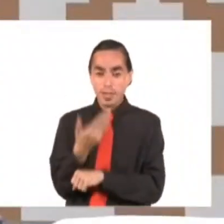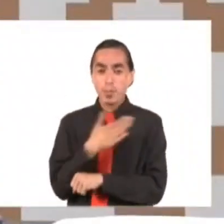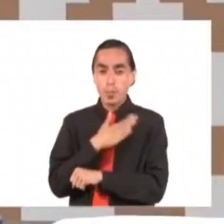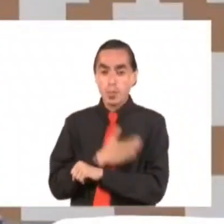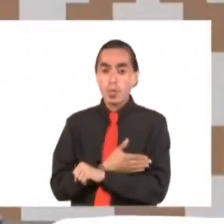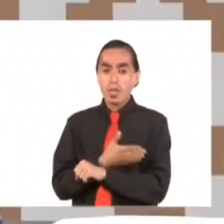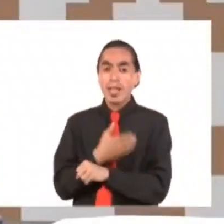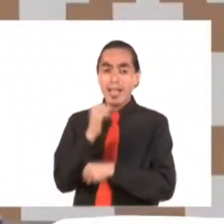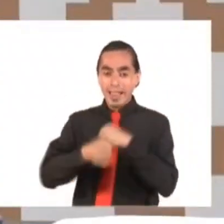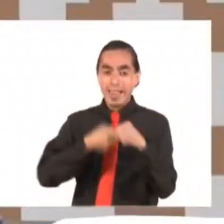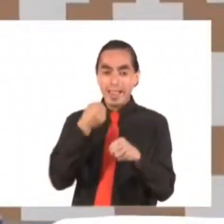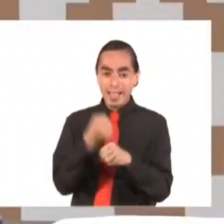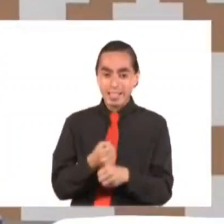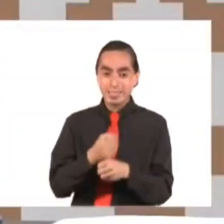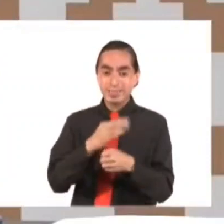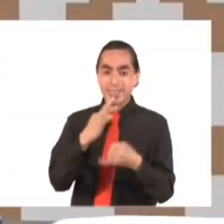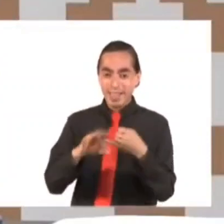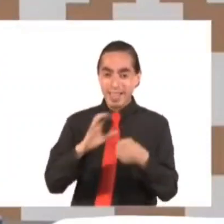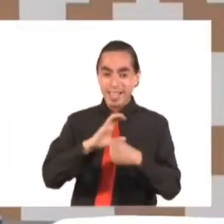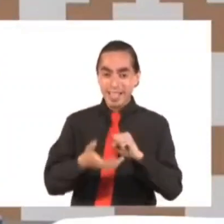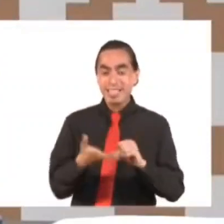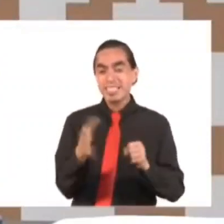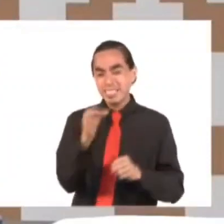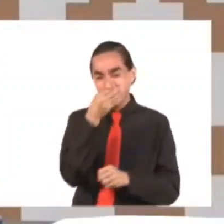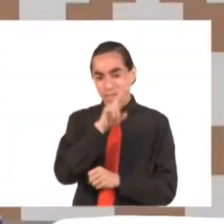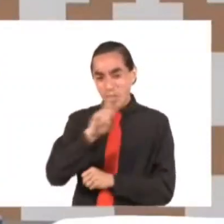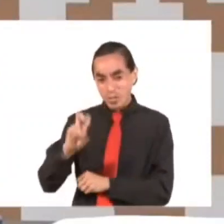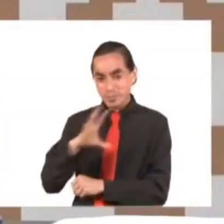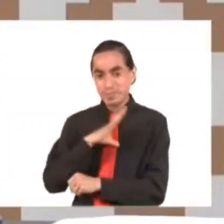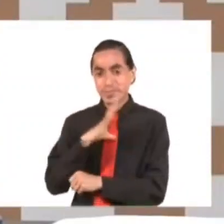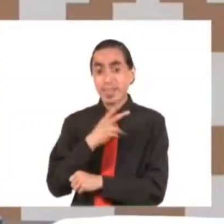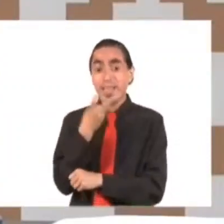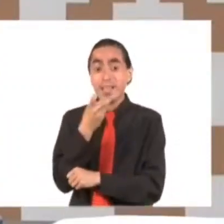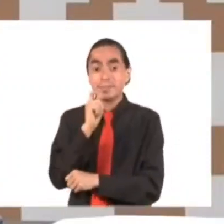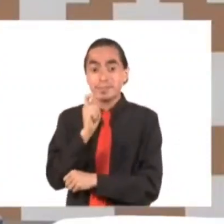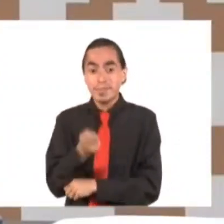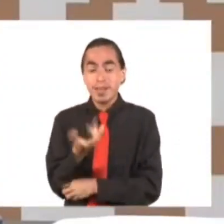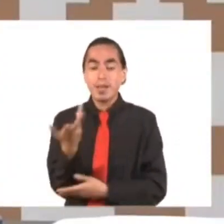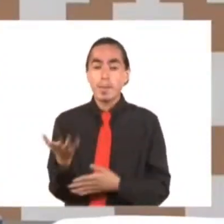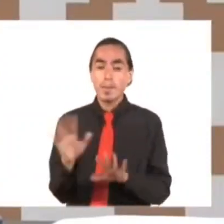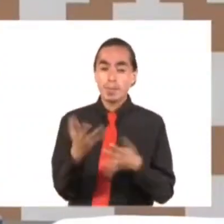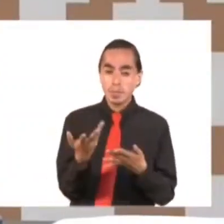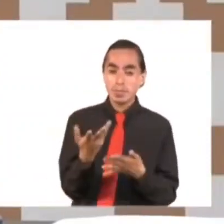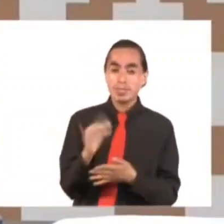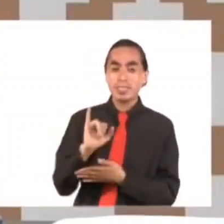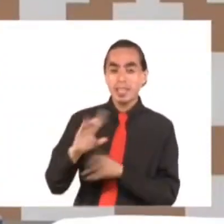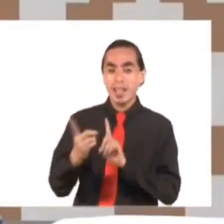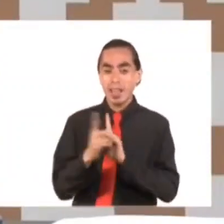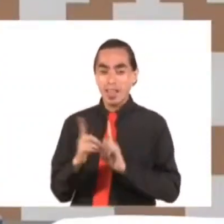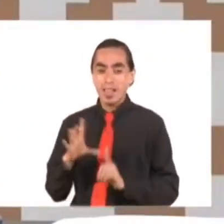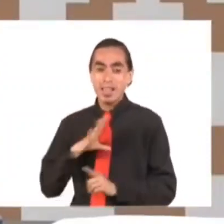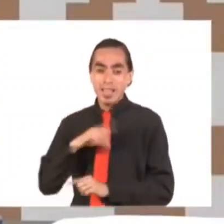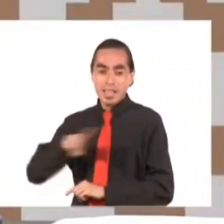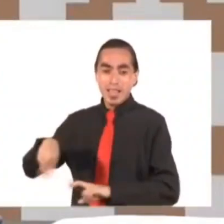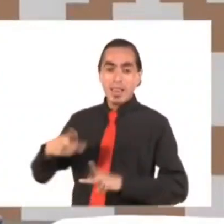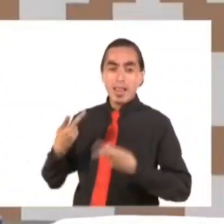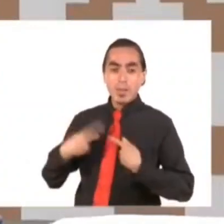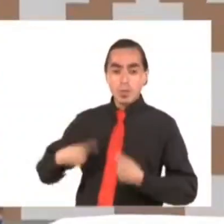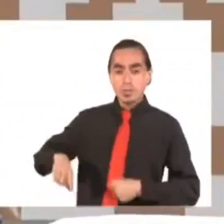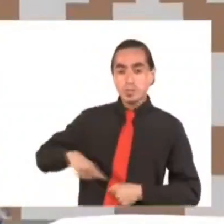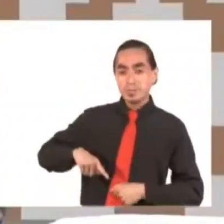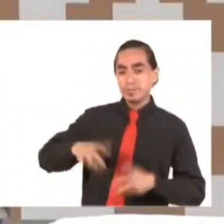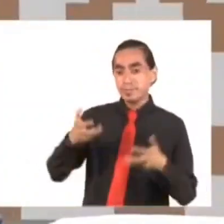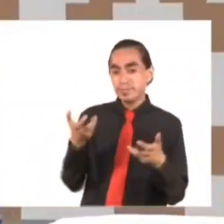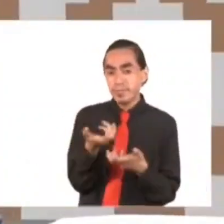casi 200. Estos representan 70% de las interacciones que normalmente y rutinariamente llevan a cabo un ciudadano con el